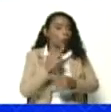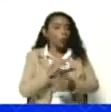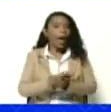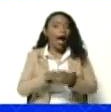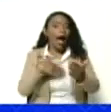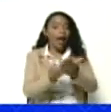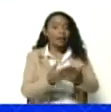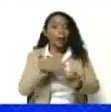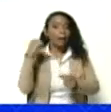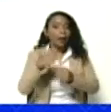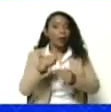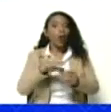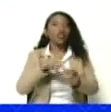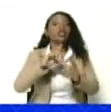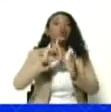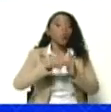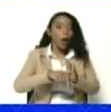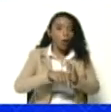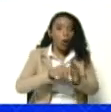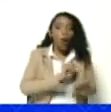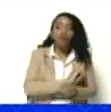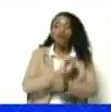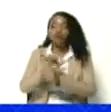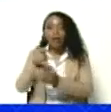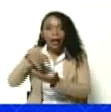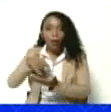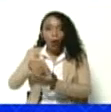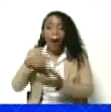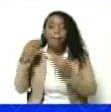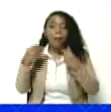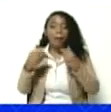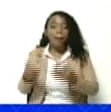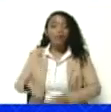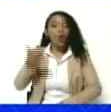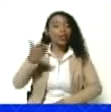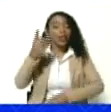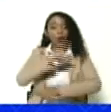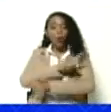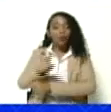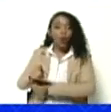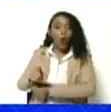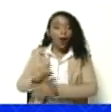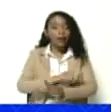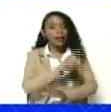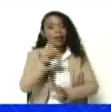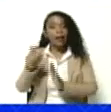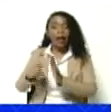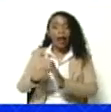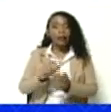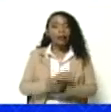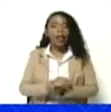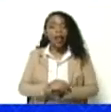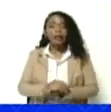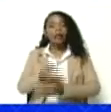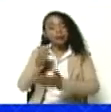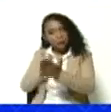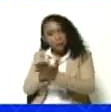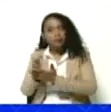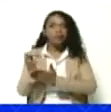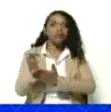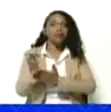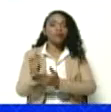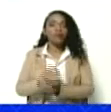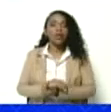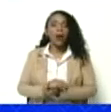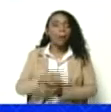y luego rumbo a Carabobo. El papel vital que cumplió el general de las lealtades, el